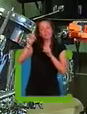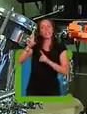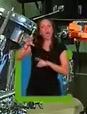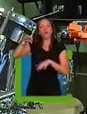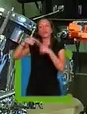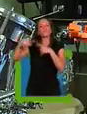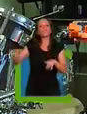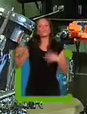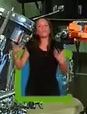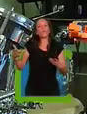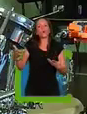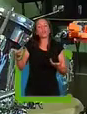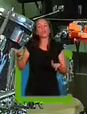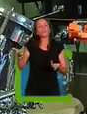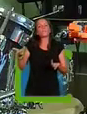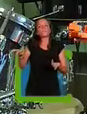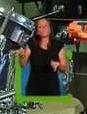enseñanza, pues